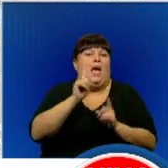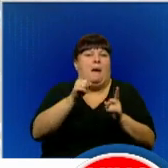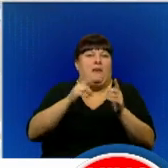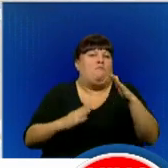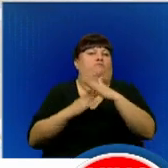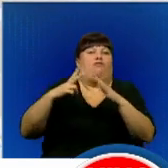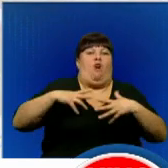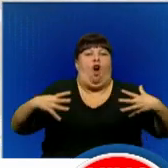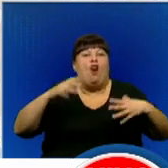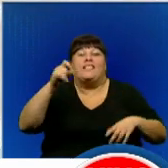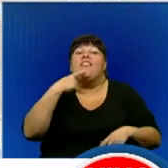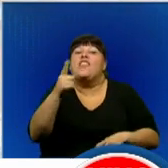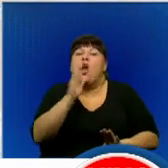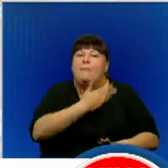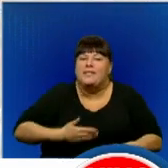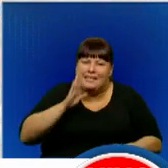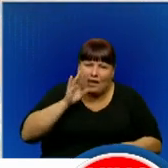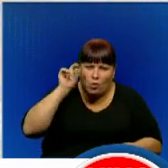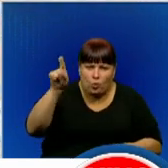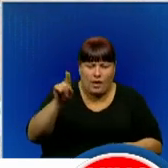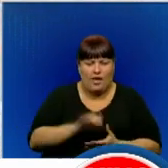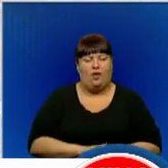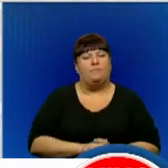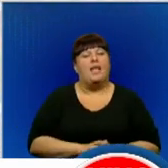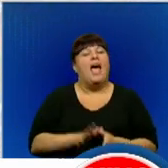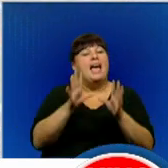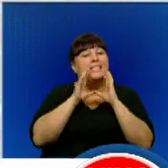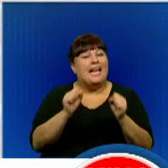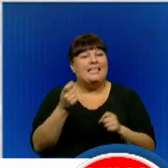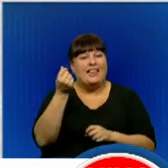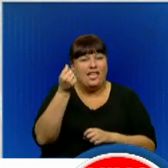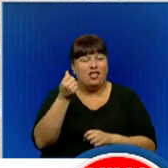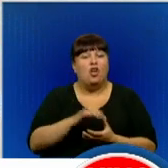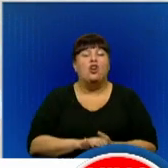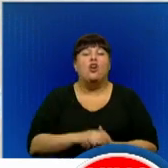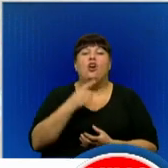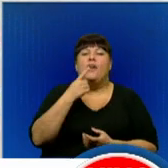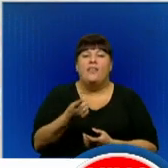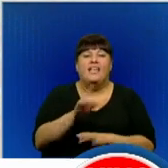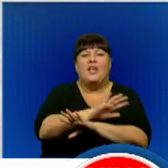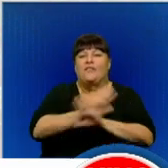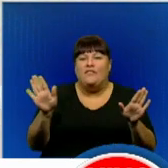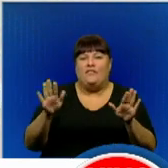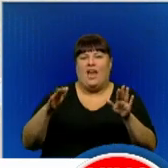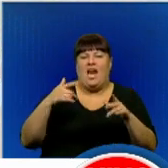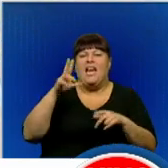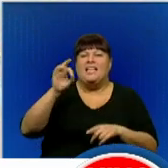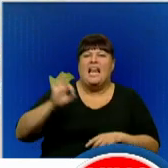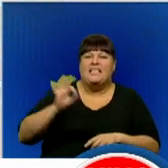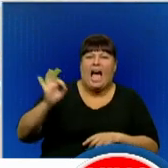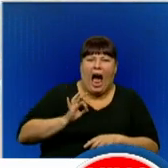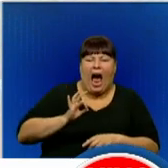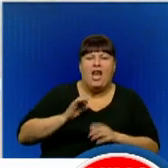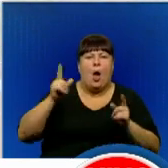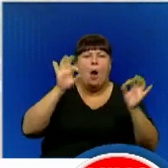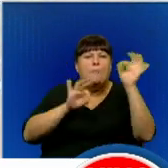cima dijo el presidente de eeuu secretaria del tesoro y el yen poner fin a una carrera de 30 años a la baja